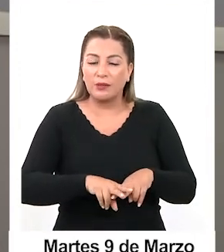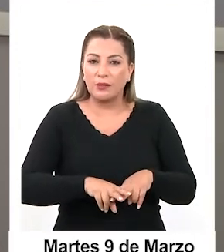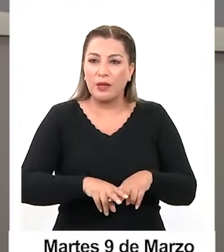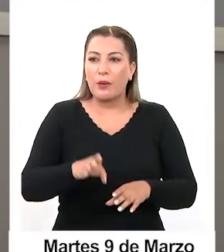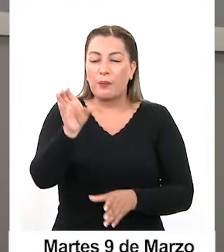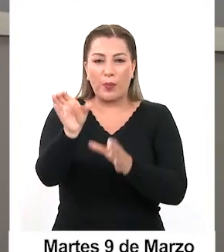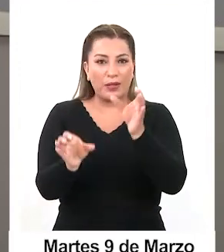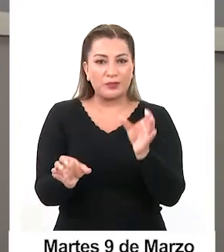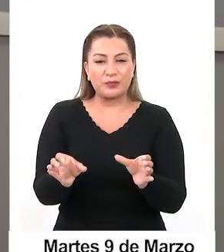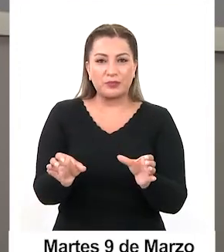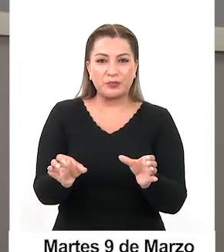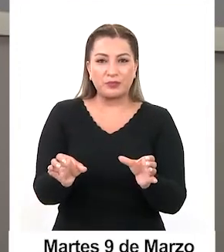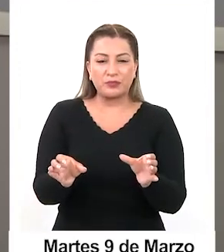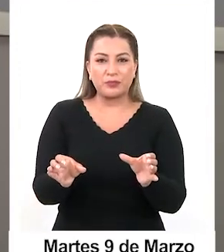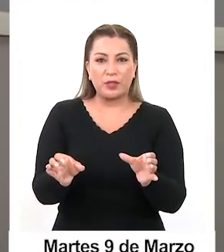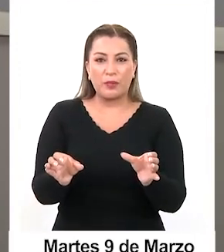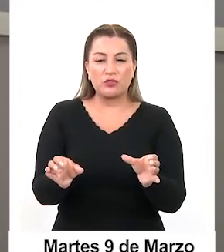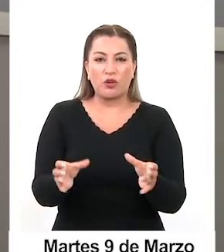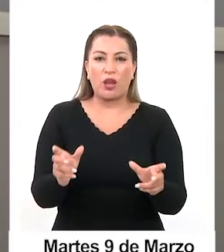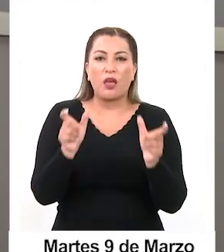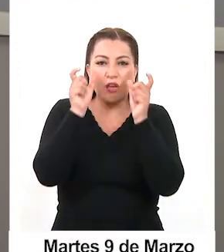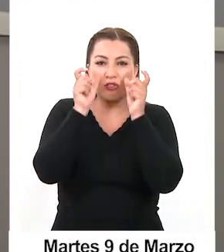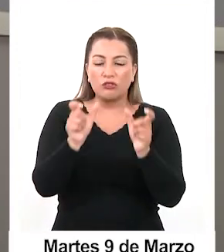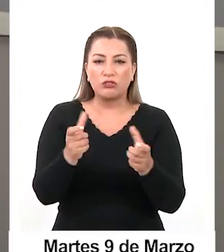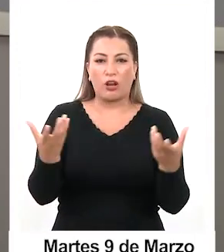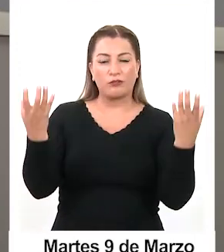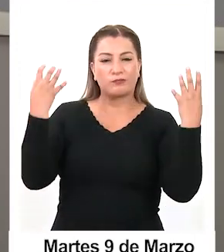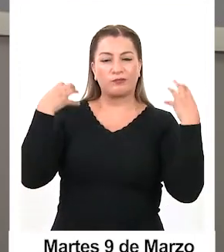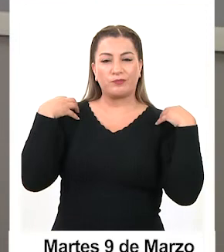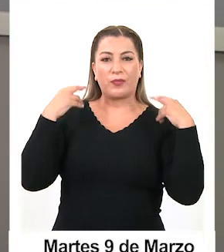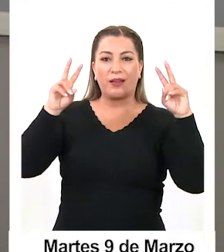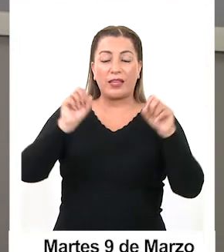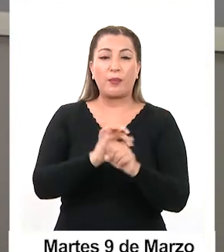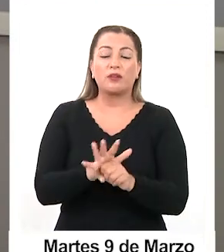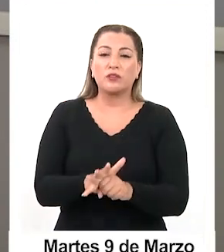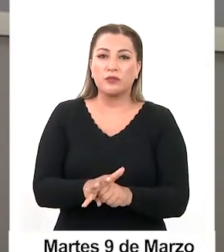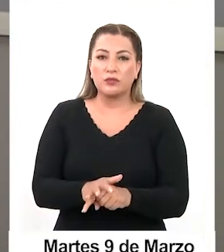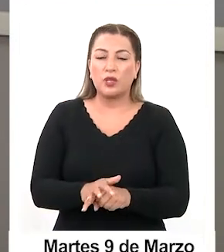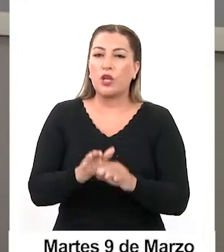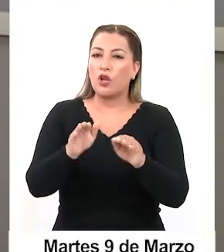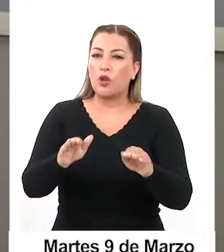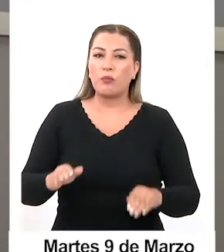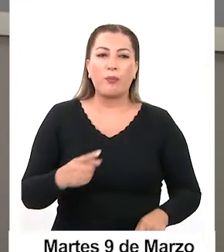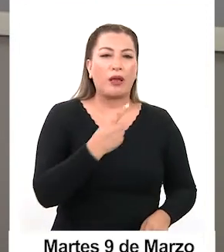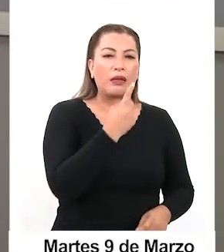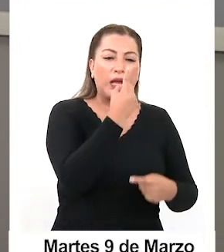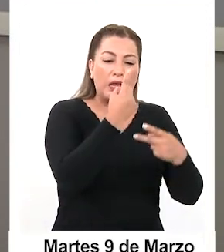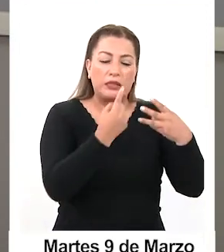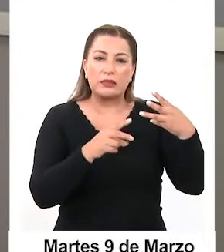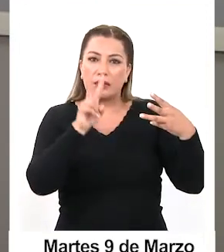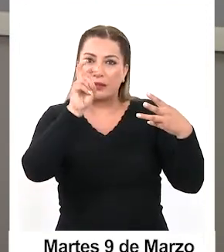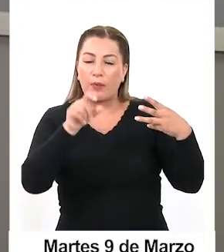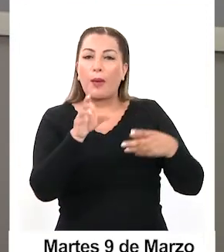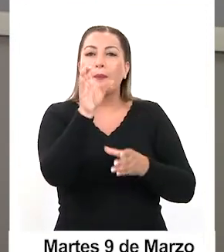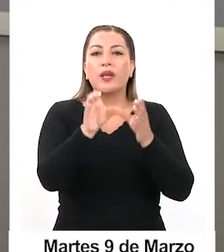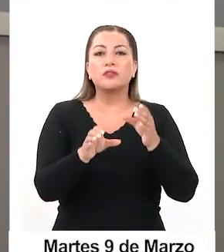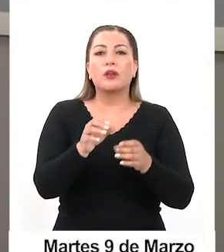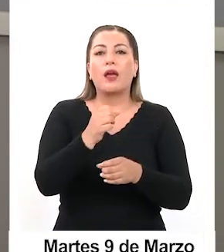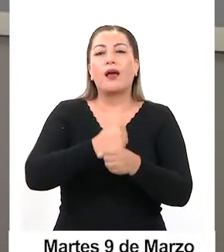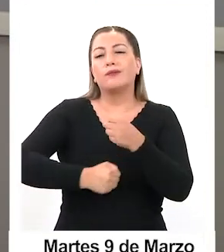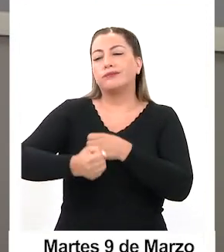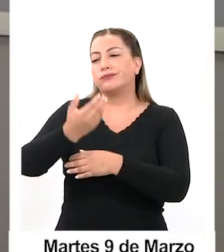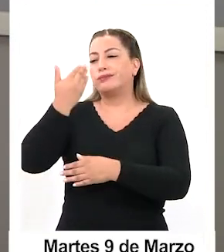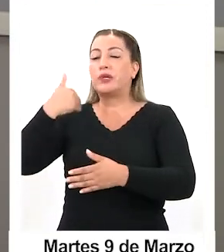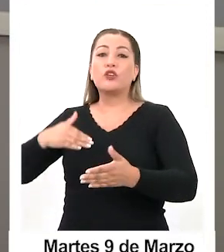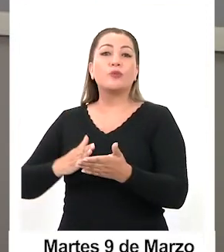tiene, digamos, el manejo de cada uno de los aspectos de la pandemia, así como cada uno de los aspectos, son personas que tienen años de trayectoria